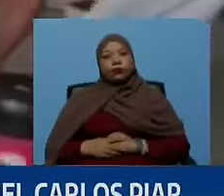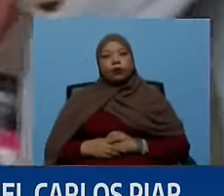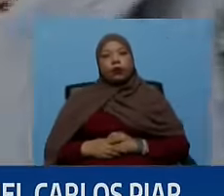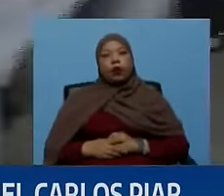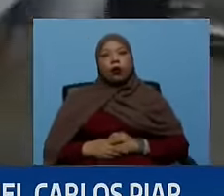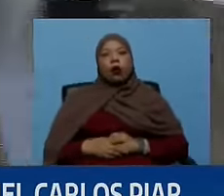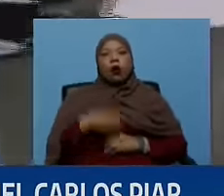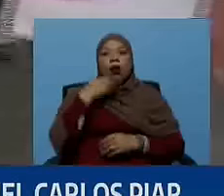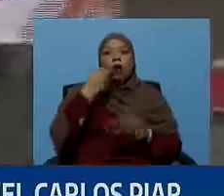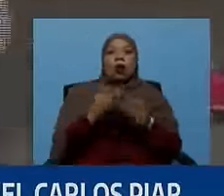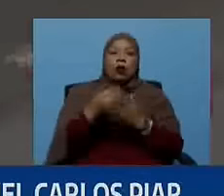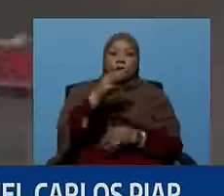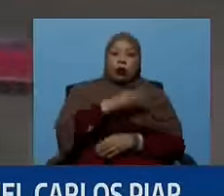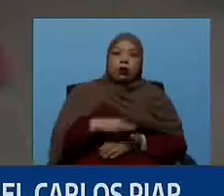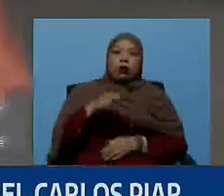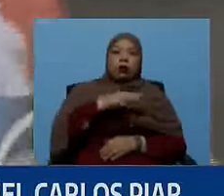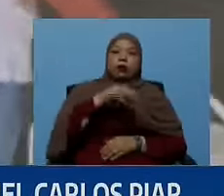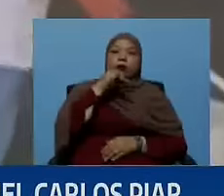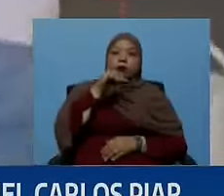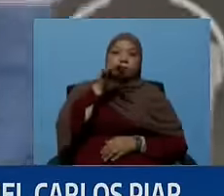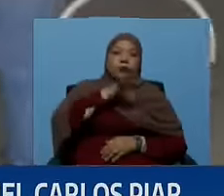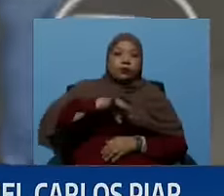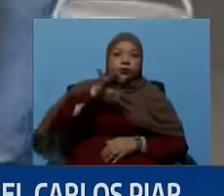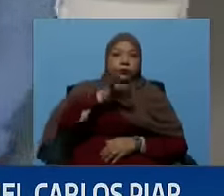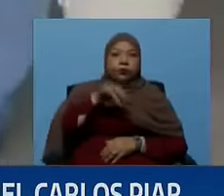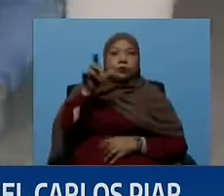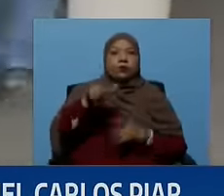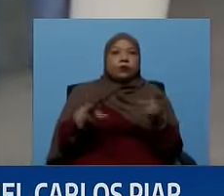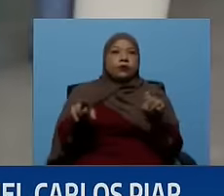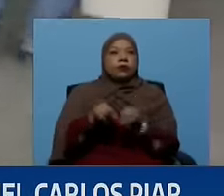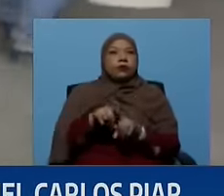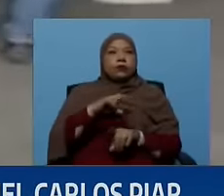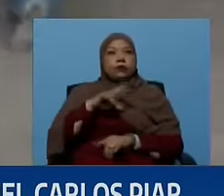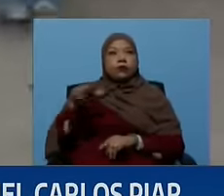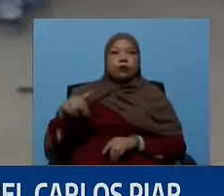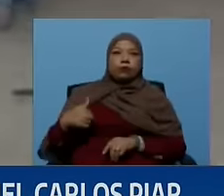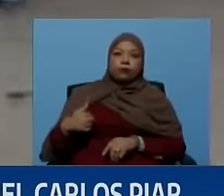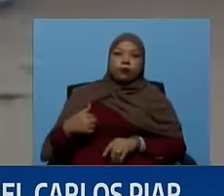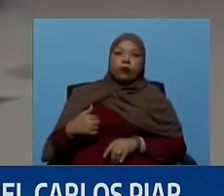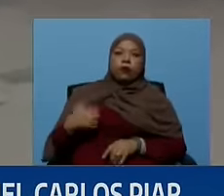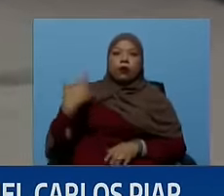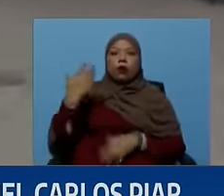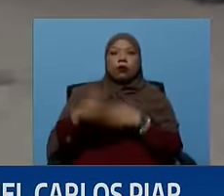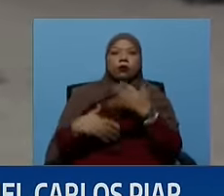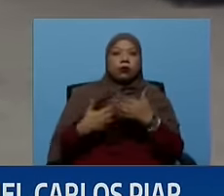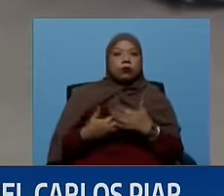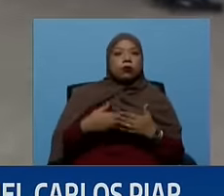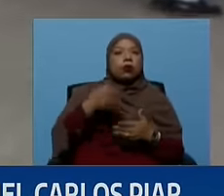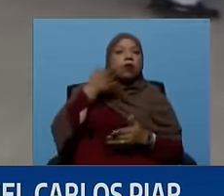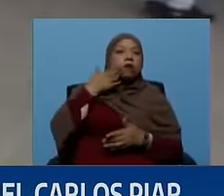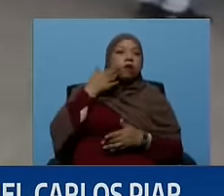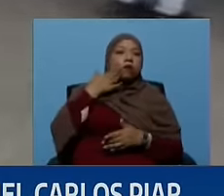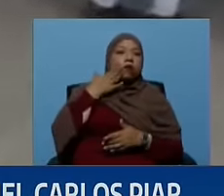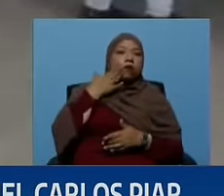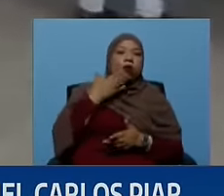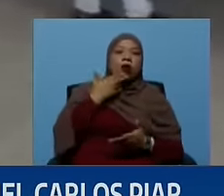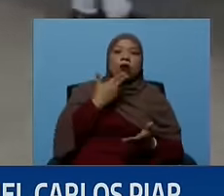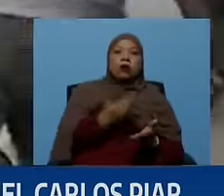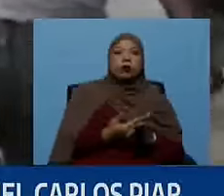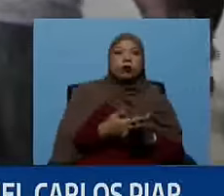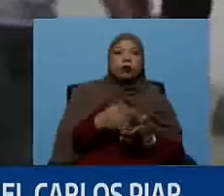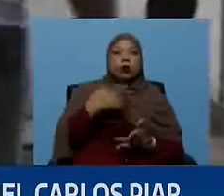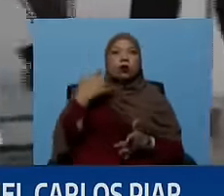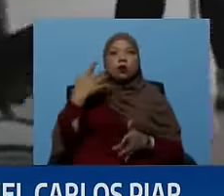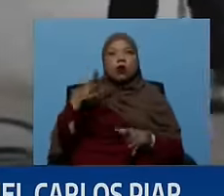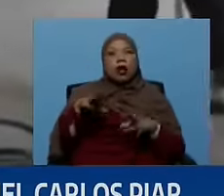al al ministro de obas p a nuestra rodz madrina estamos agradecidos por